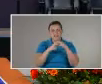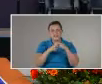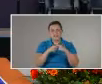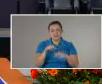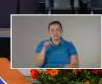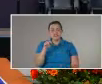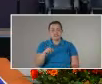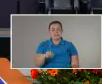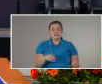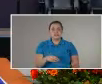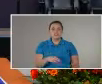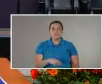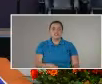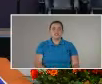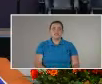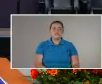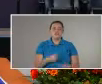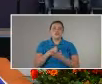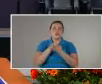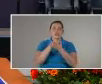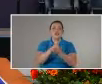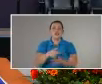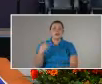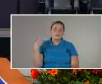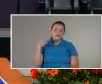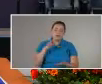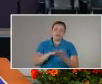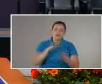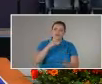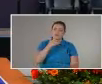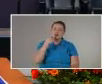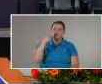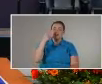Esto va a servir para glorificar el nombre de Dios.